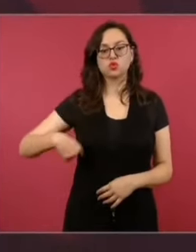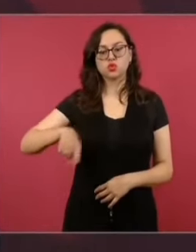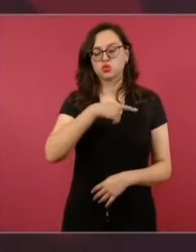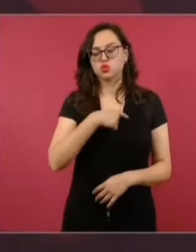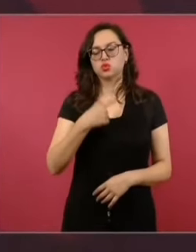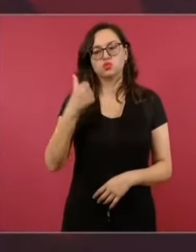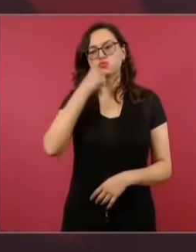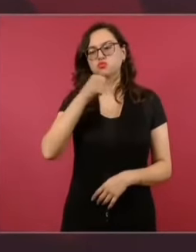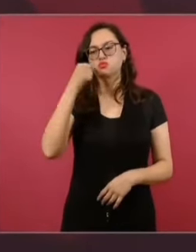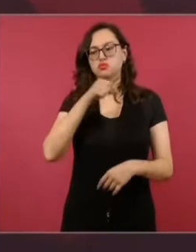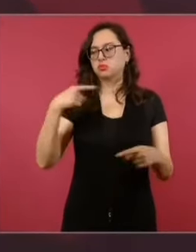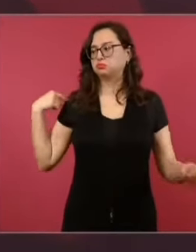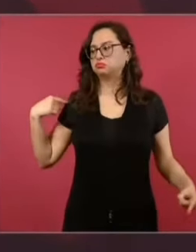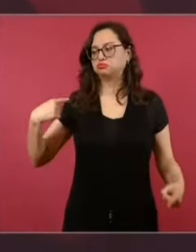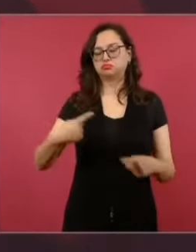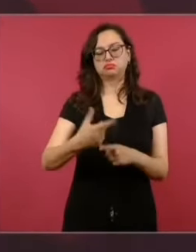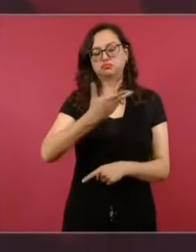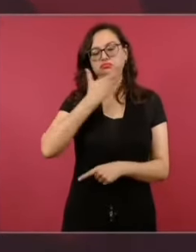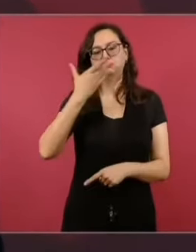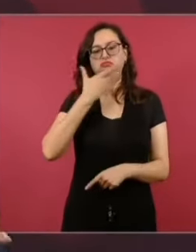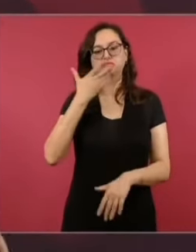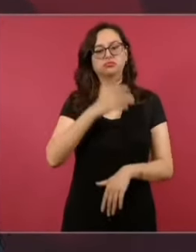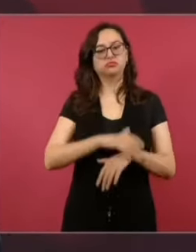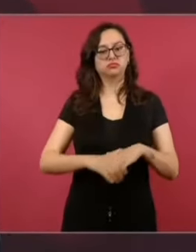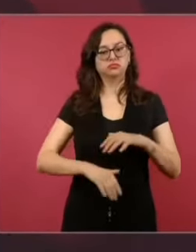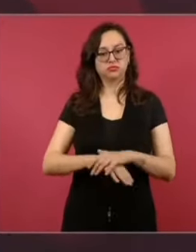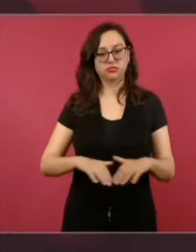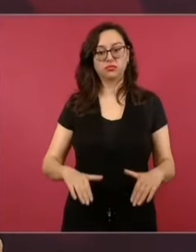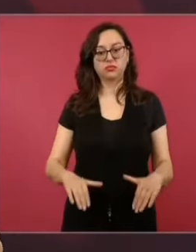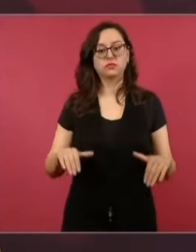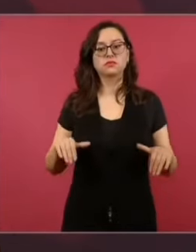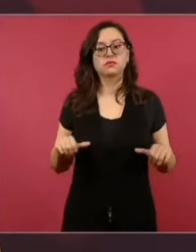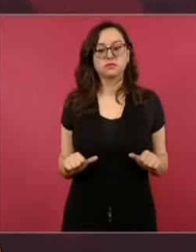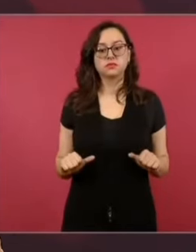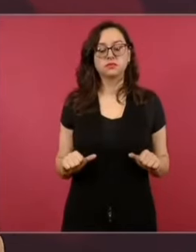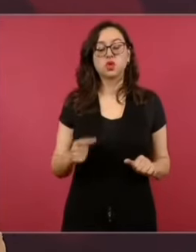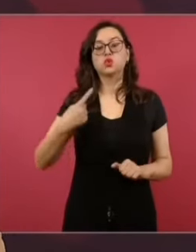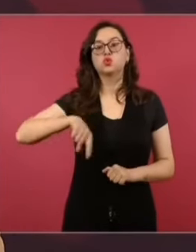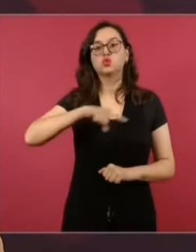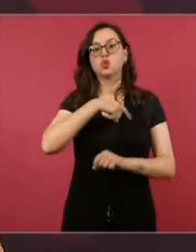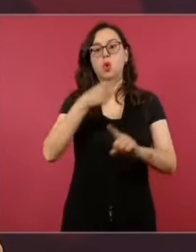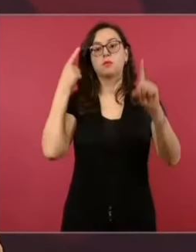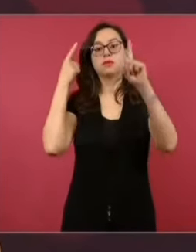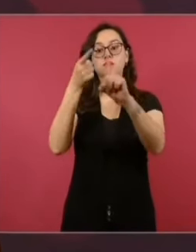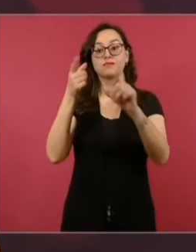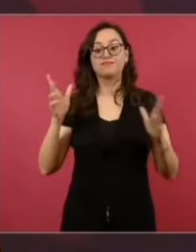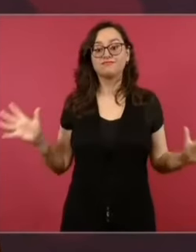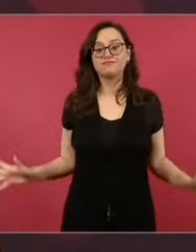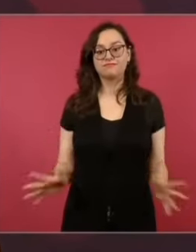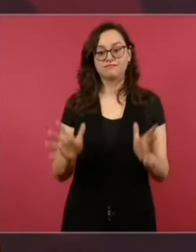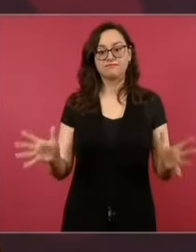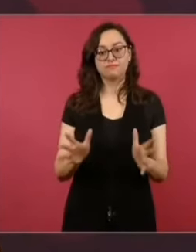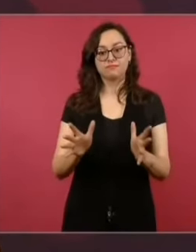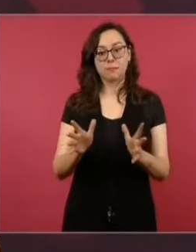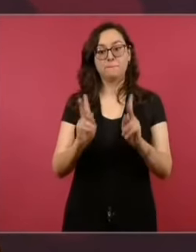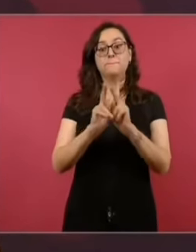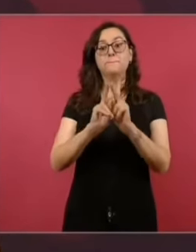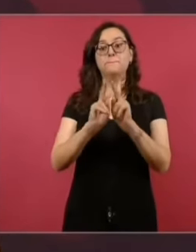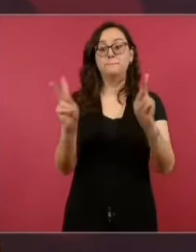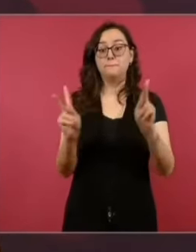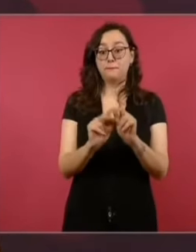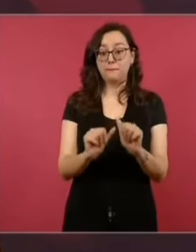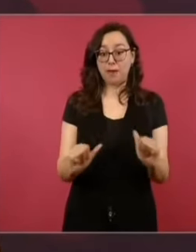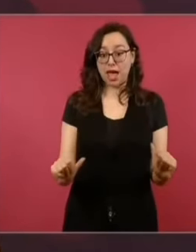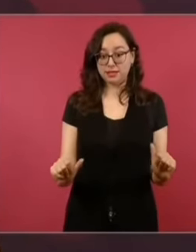porque queremos contribuir a la paz. Y si tomamos